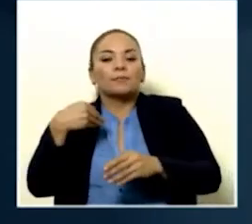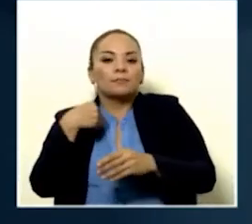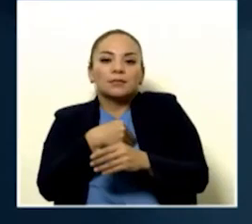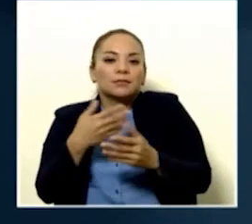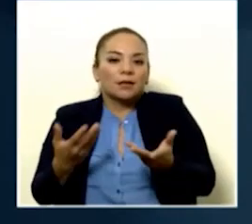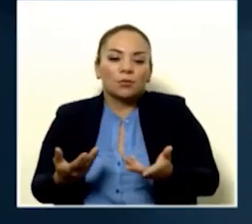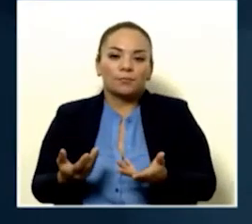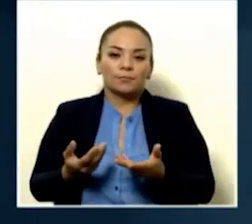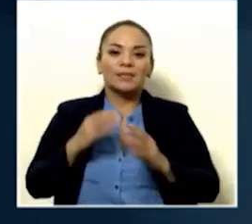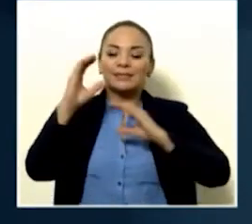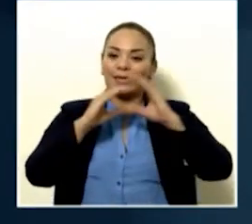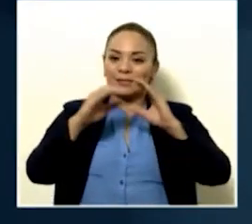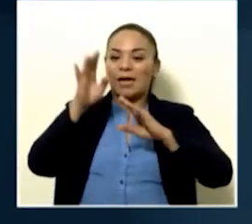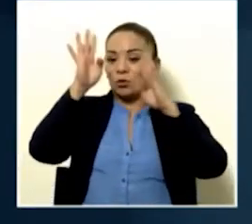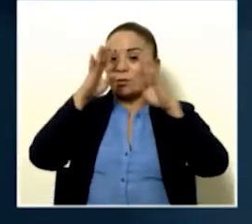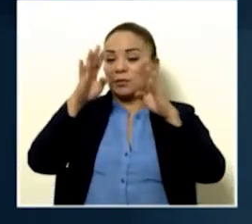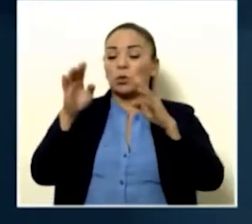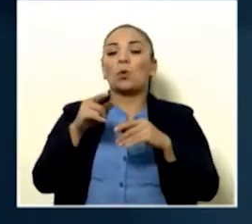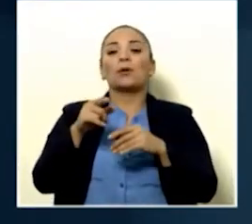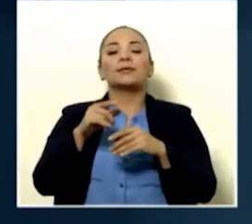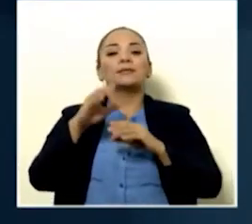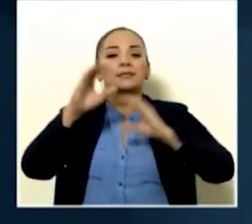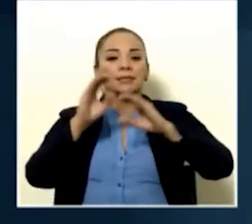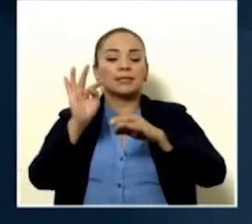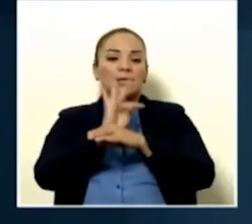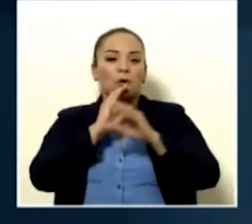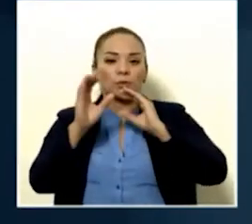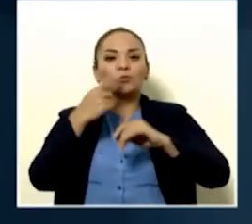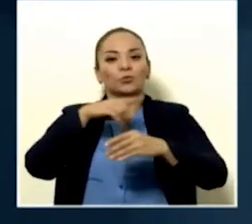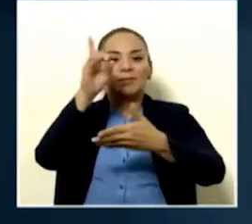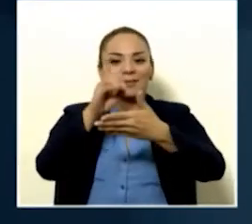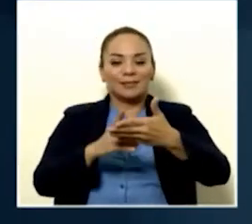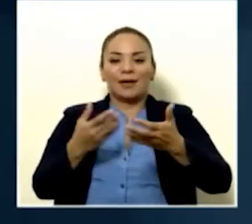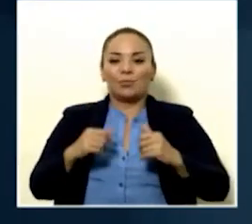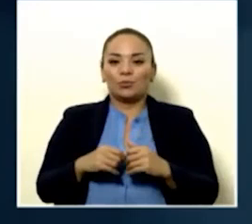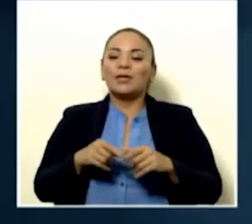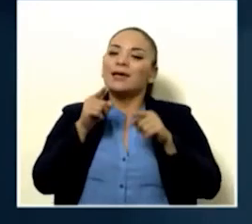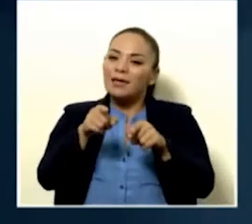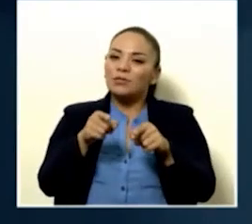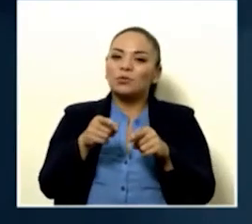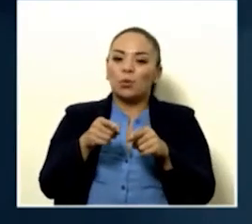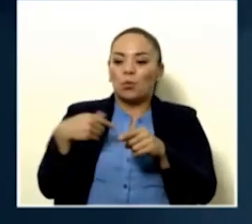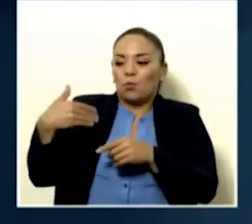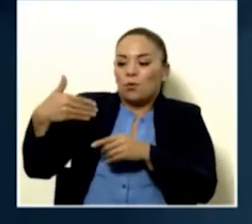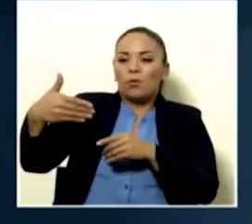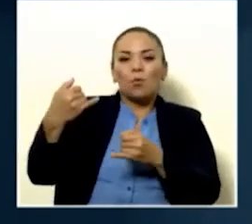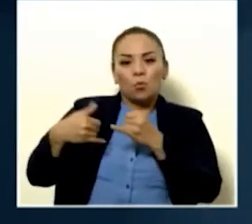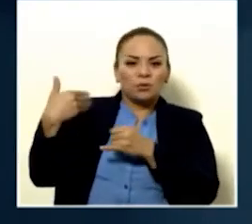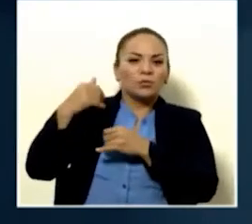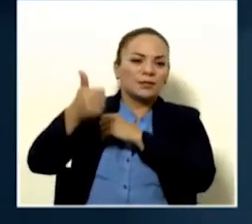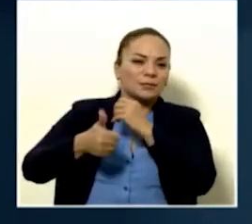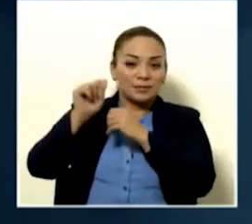Ministerio de Ciencia, Innovación, Tecnología y Telecomunicaciones diseñamos. Y eso ha generado en los últimos